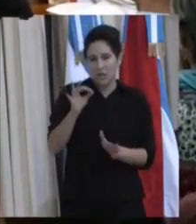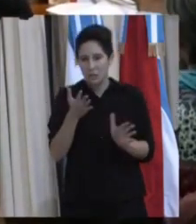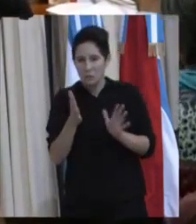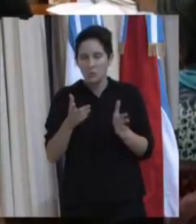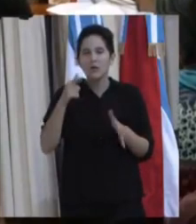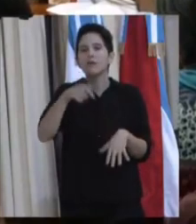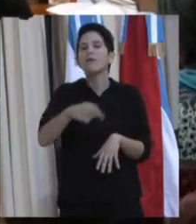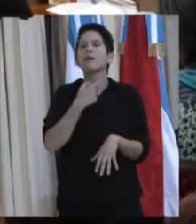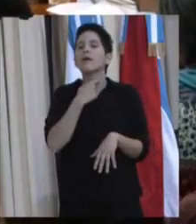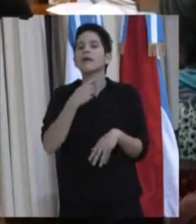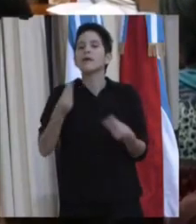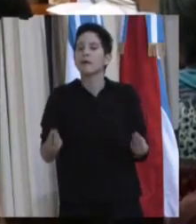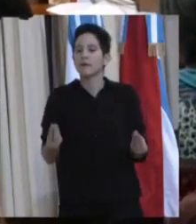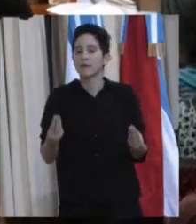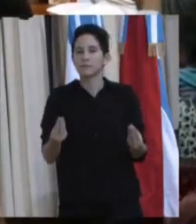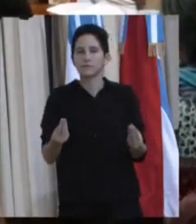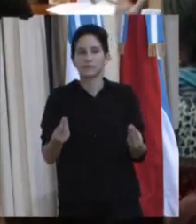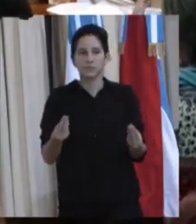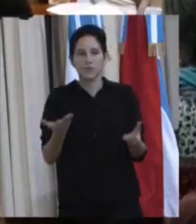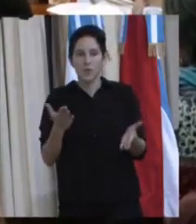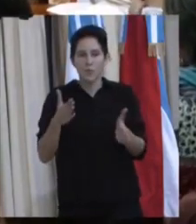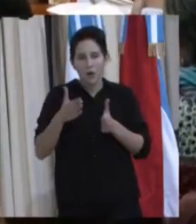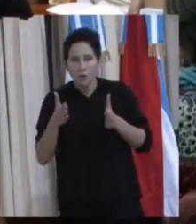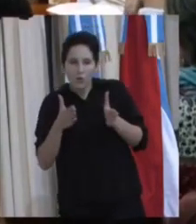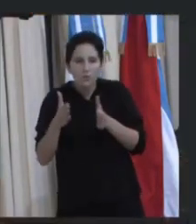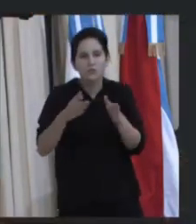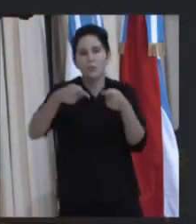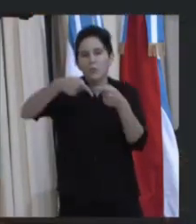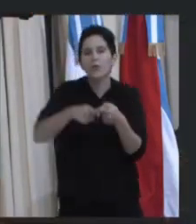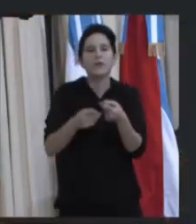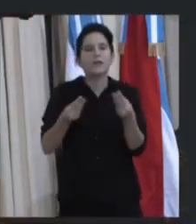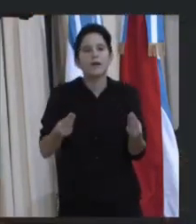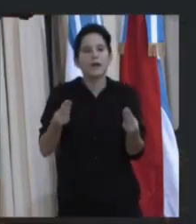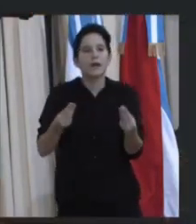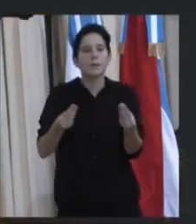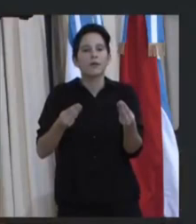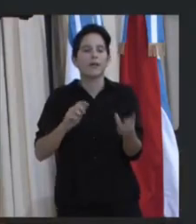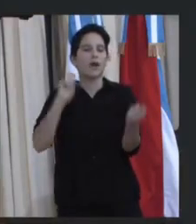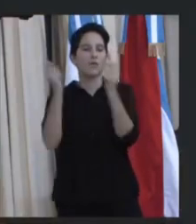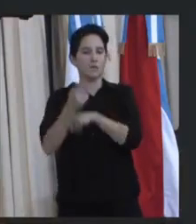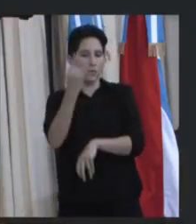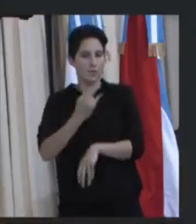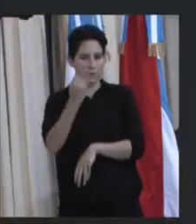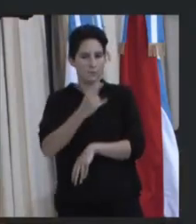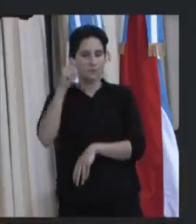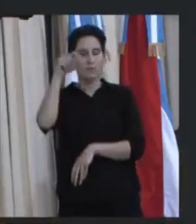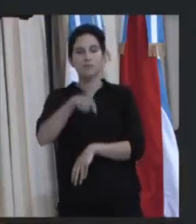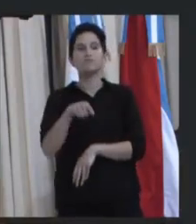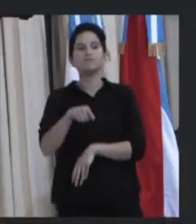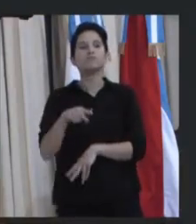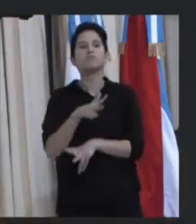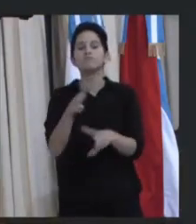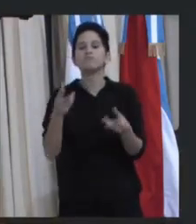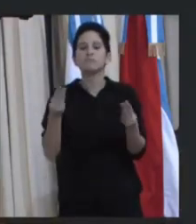trata de reconducir políticamente y a escala latinoamericana la reforma universitaria, va a tomar